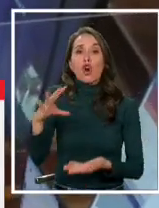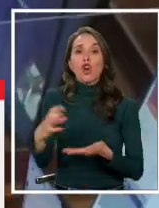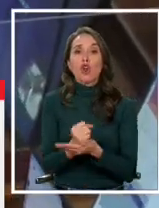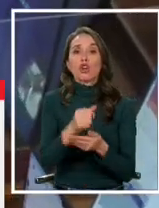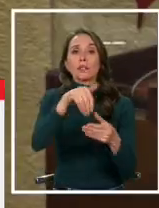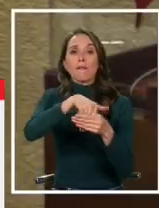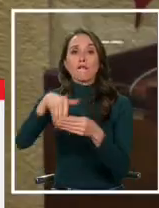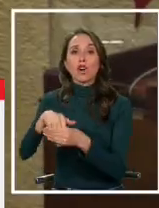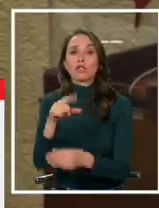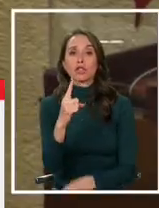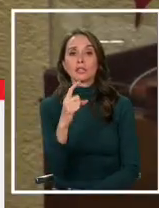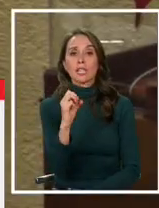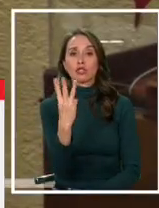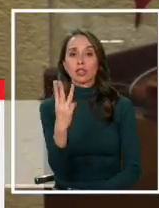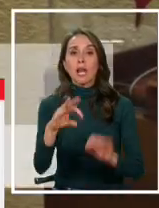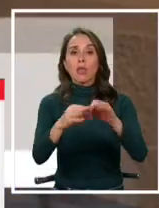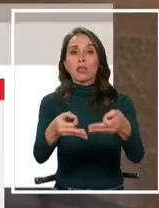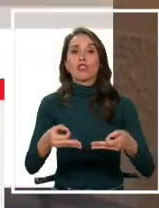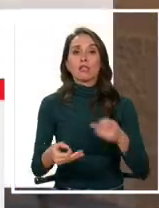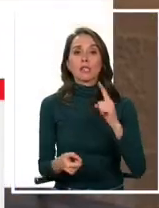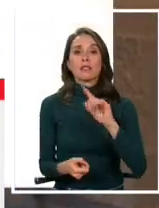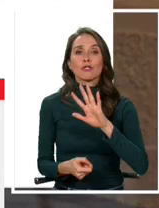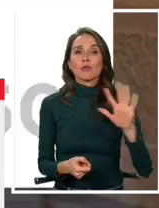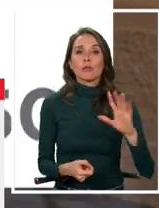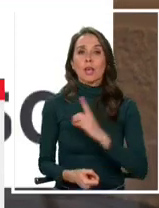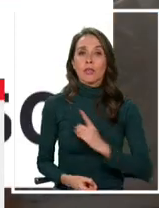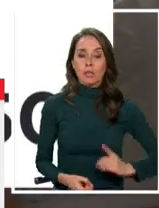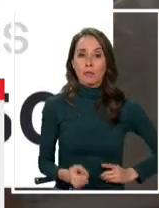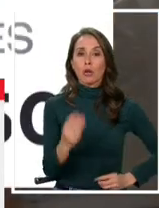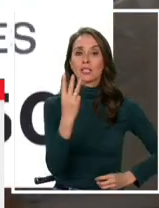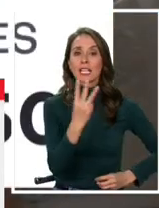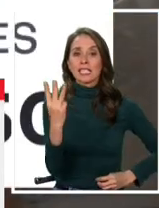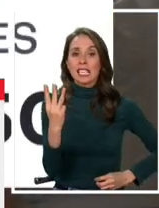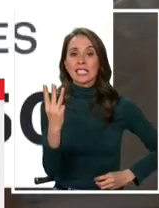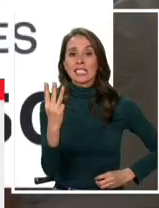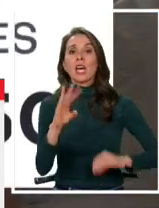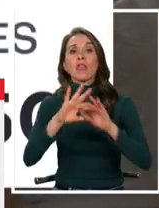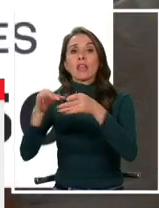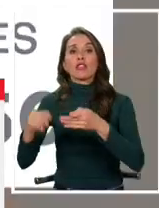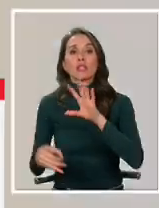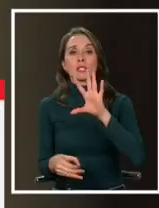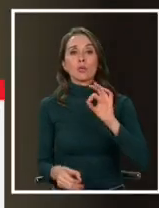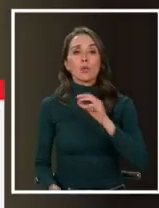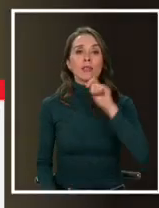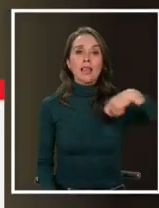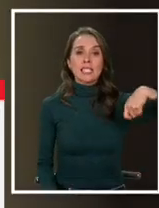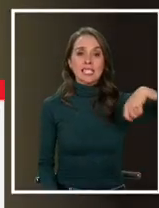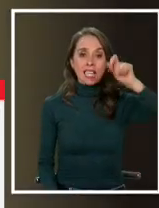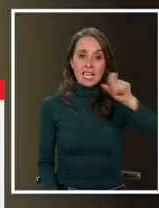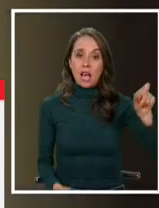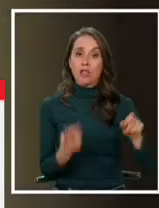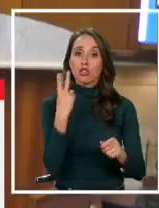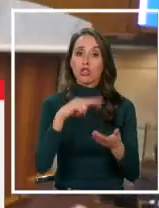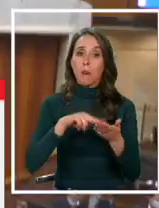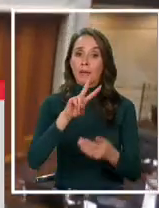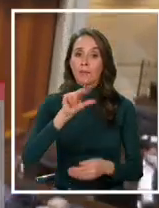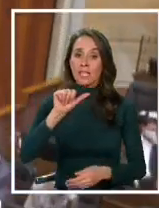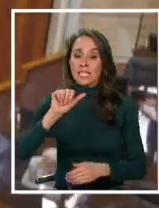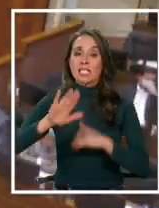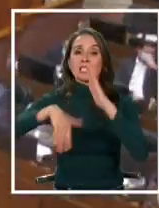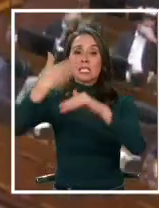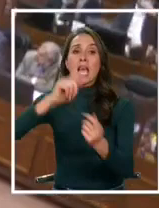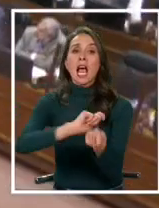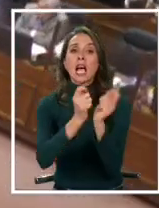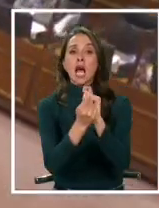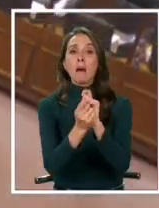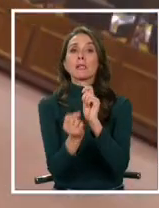consigue los votos de 103 de los 155 diputados y 33 de los 50 senadores rea que en 2026 cambiaría si es